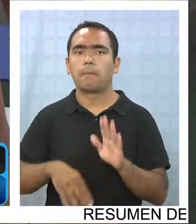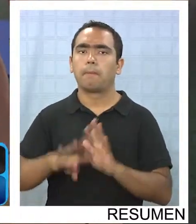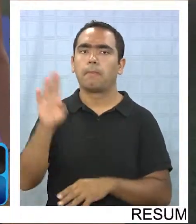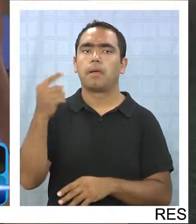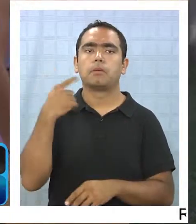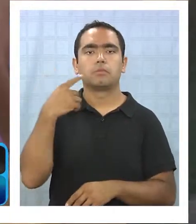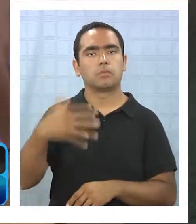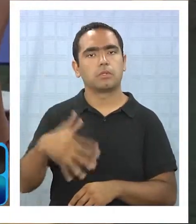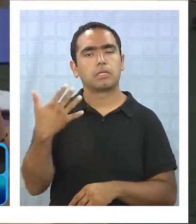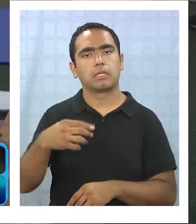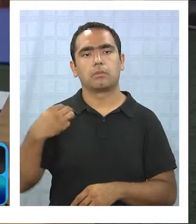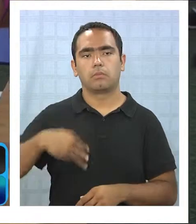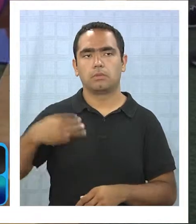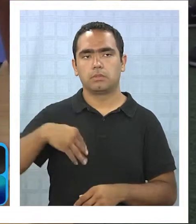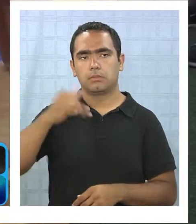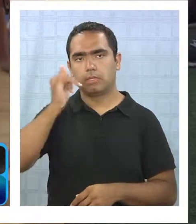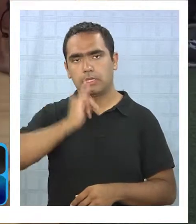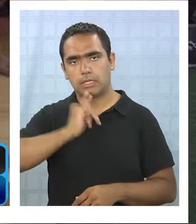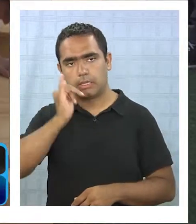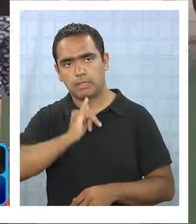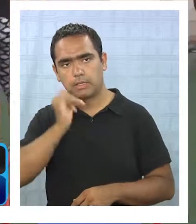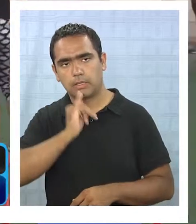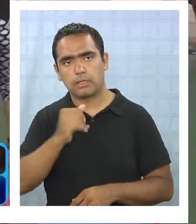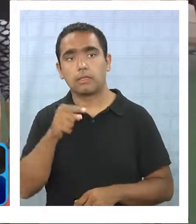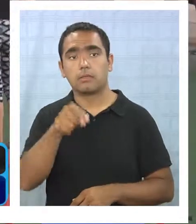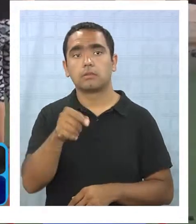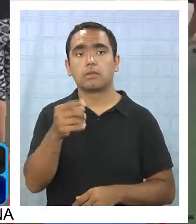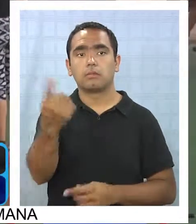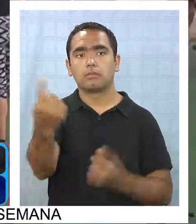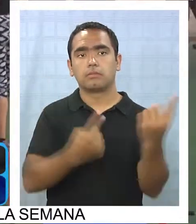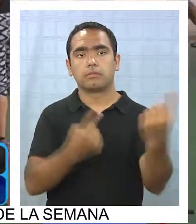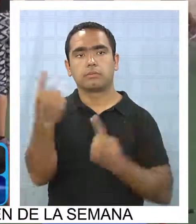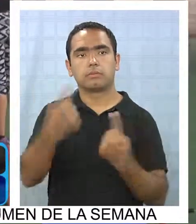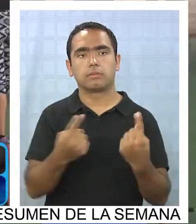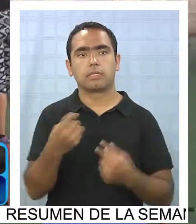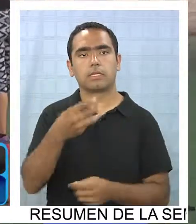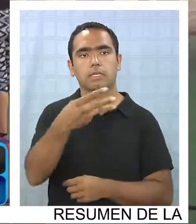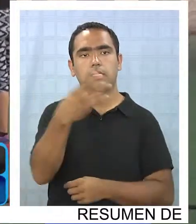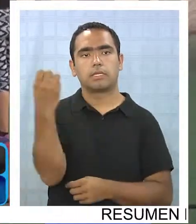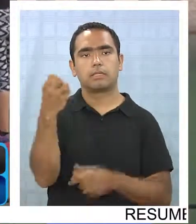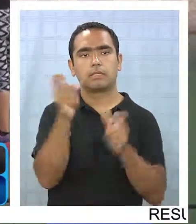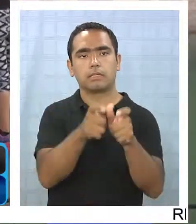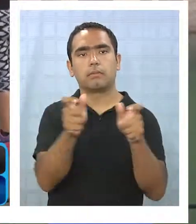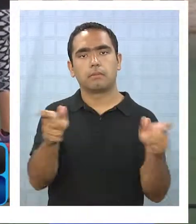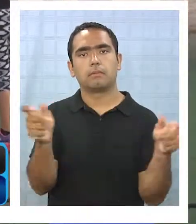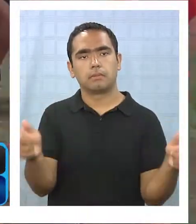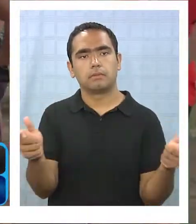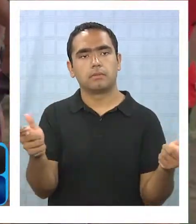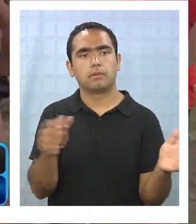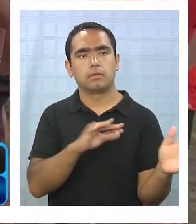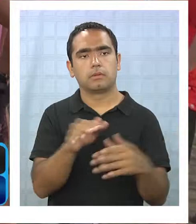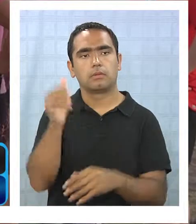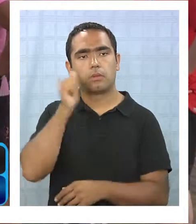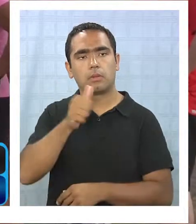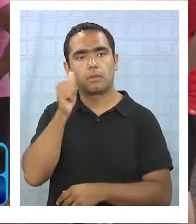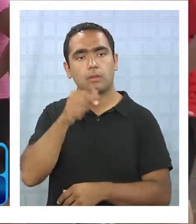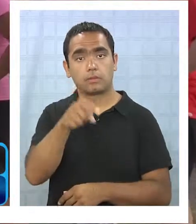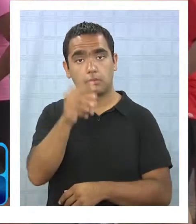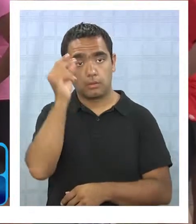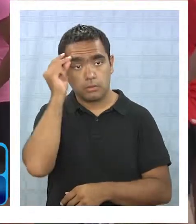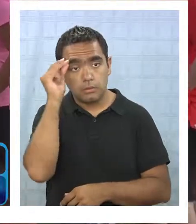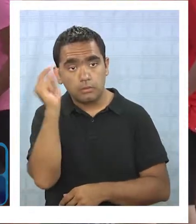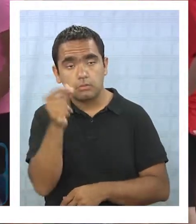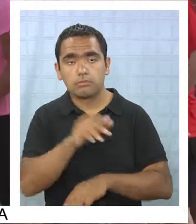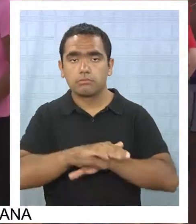populares de la Municipalidad Iquiqueña, llegando a convocar hasta 300 personas diariamente. La iniciativa